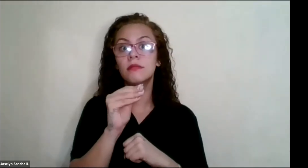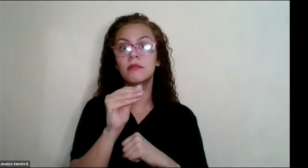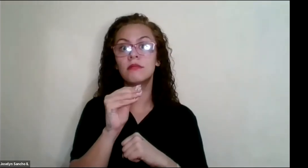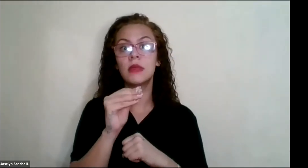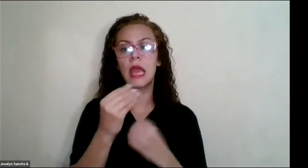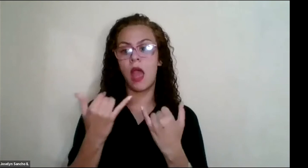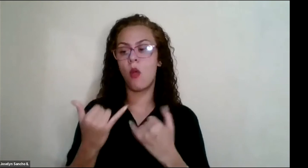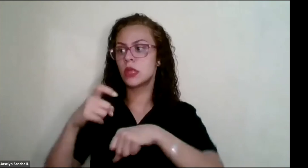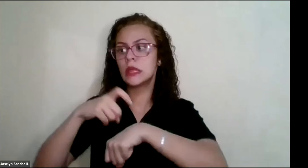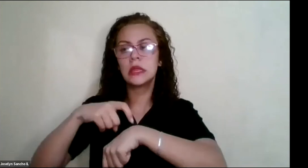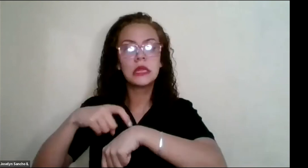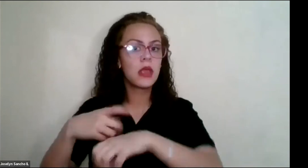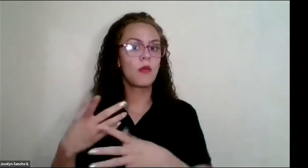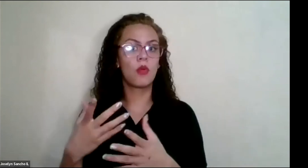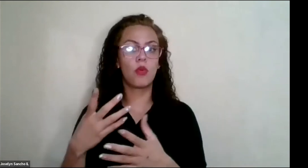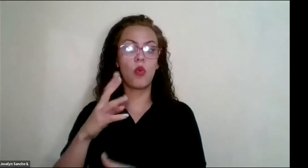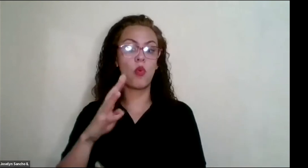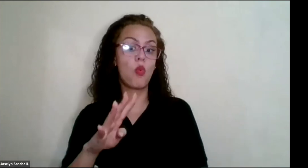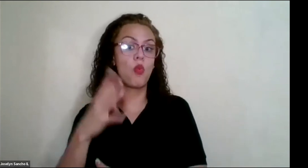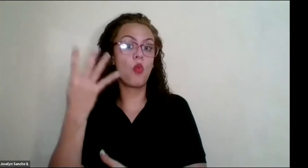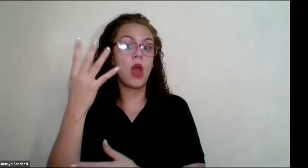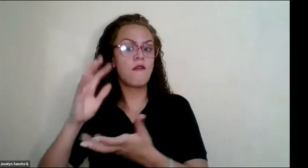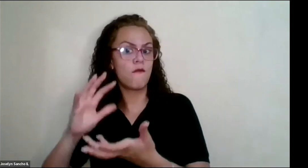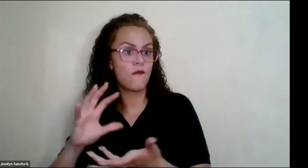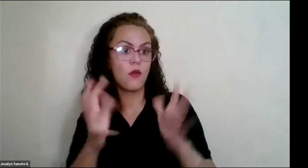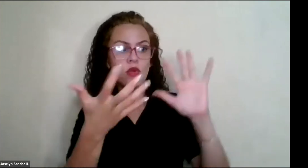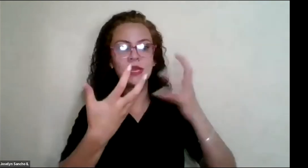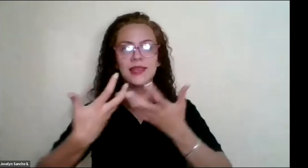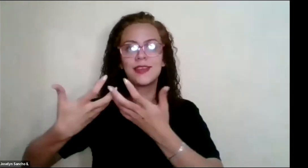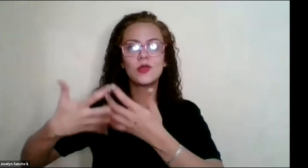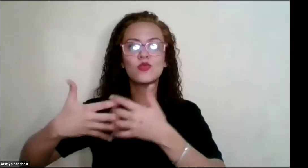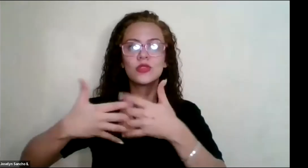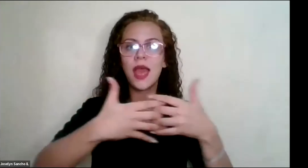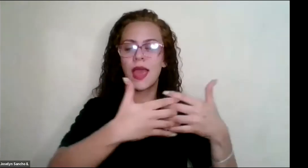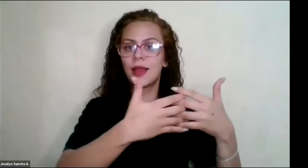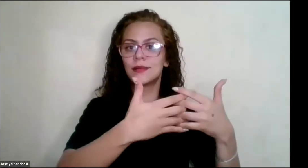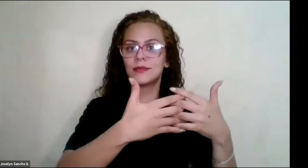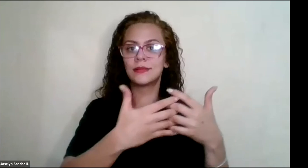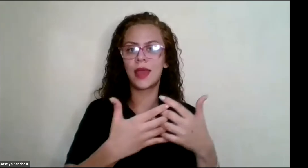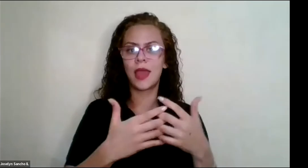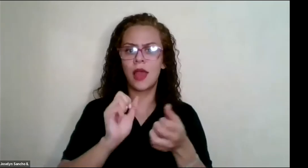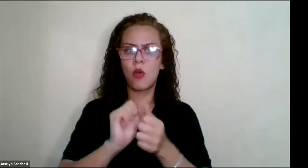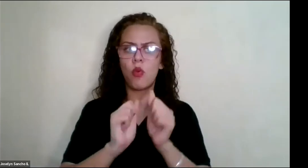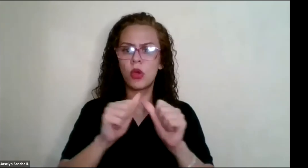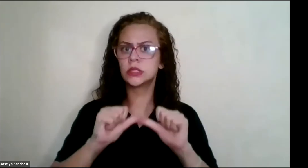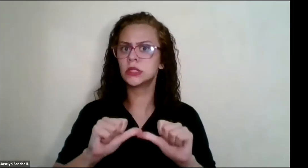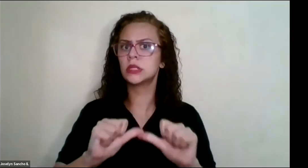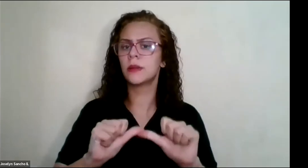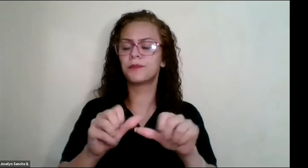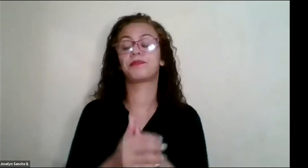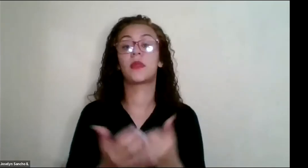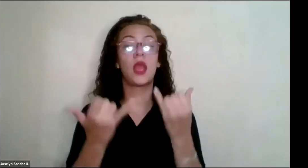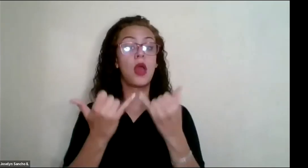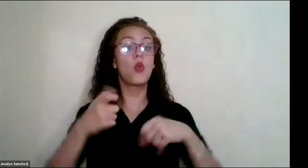en tiempos en que la cuarta revolución industrial es latente. En estos tiempos de